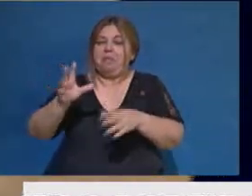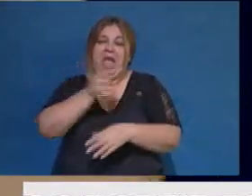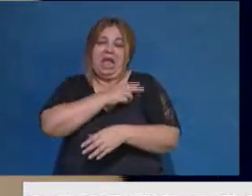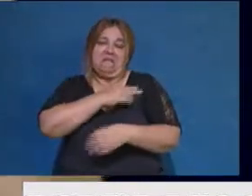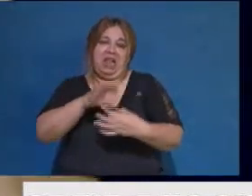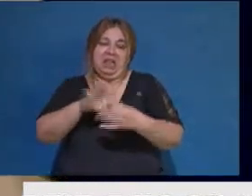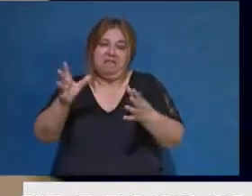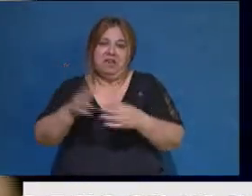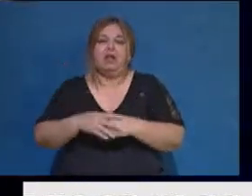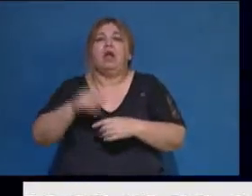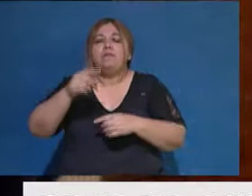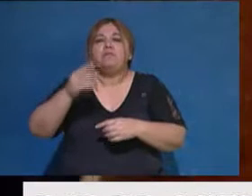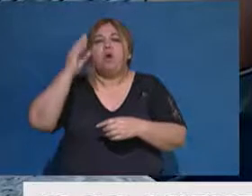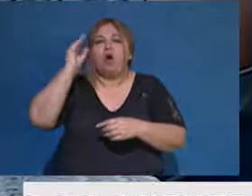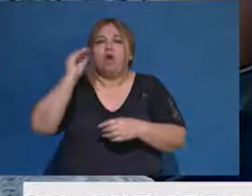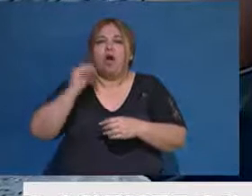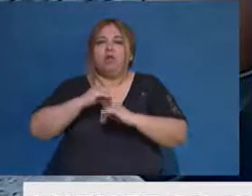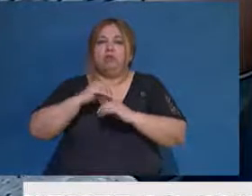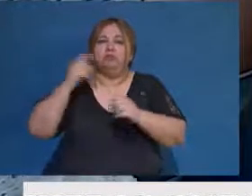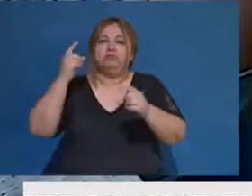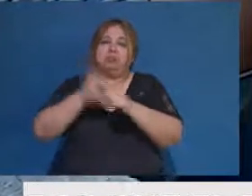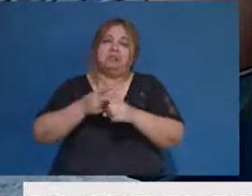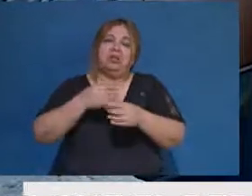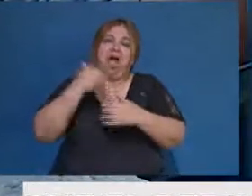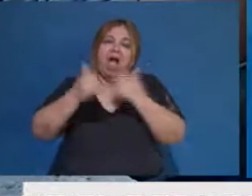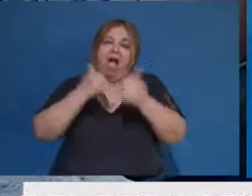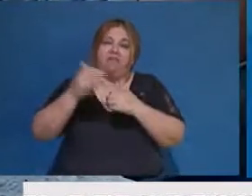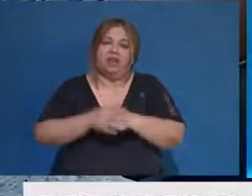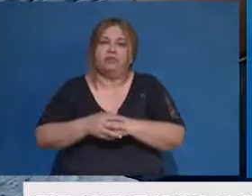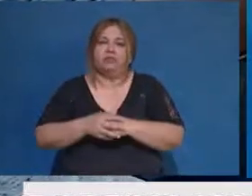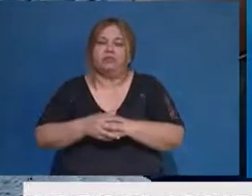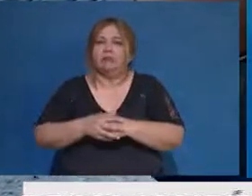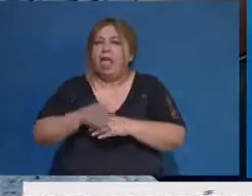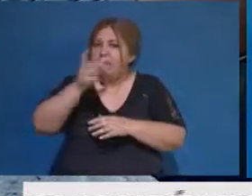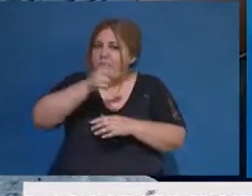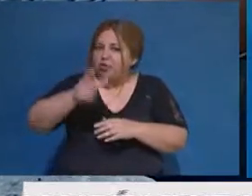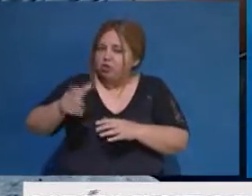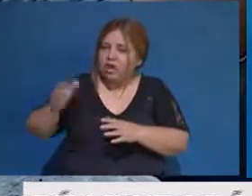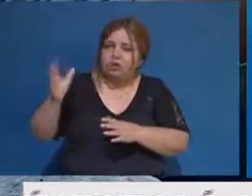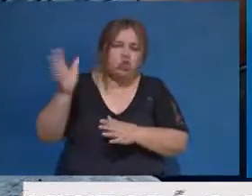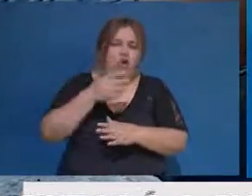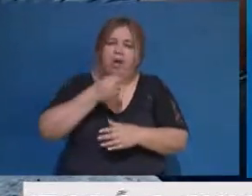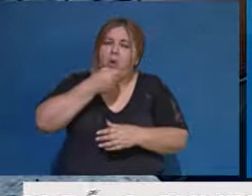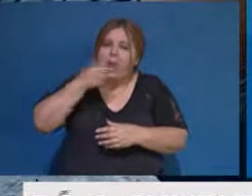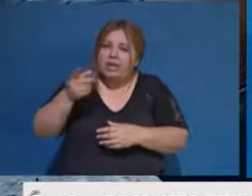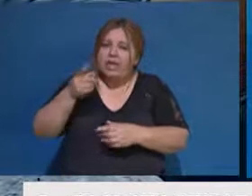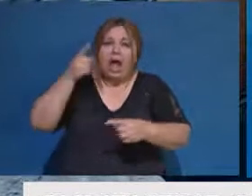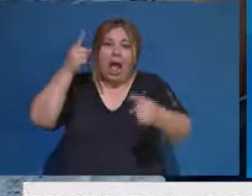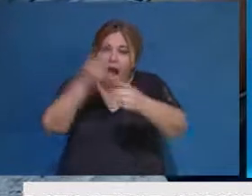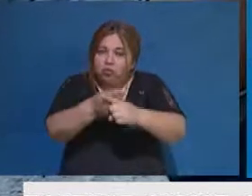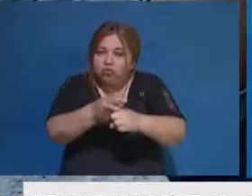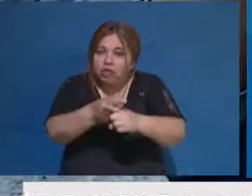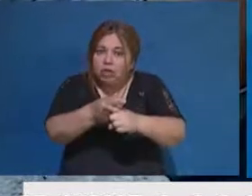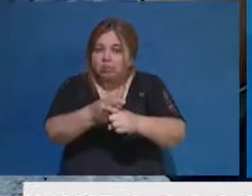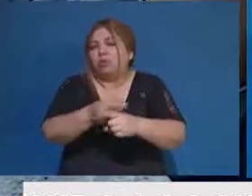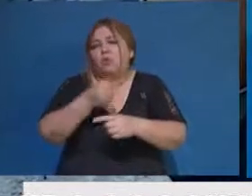comunicado emitido. Creo que todos los ciudadanos, hasta el acusado del crimen más perverso, tiene derecho a que se le